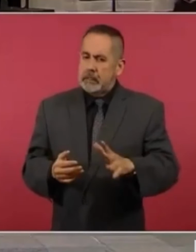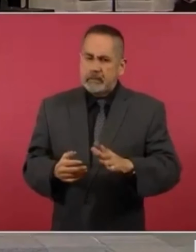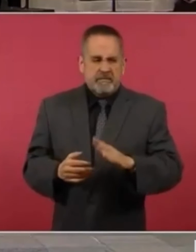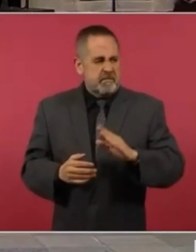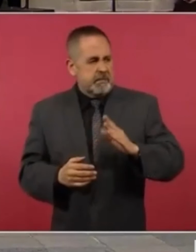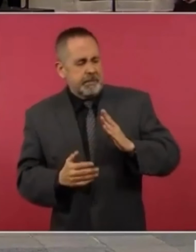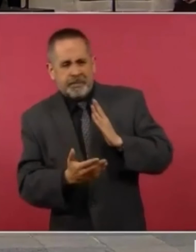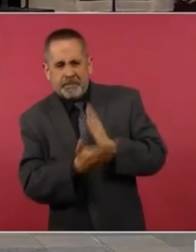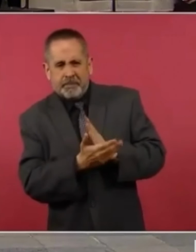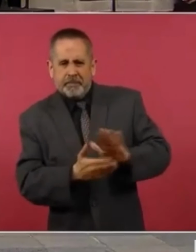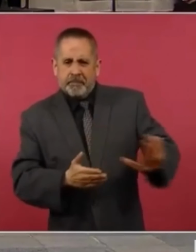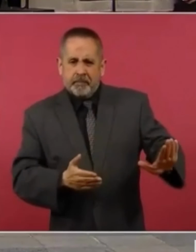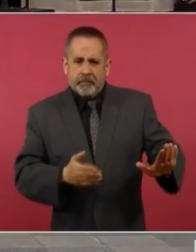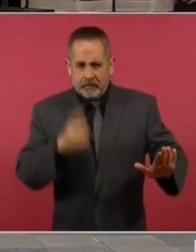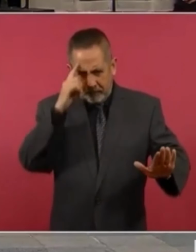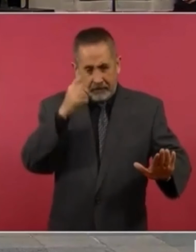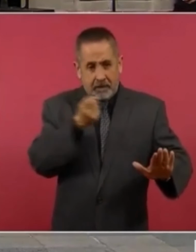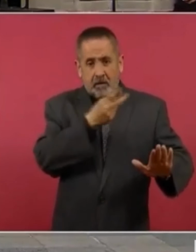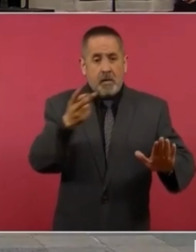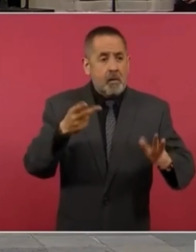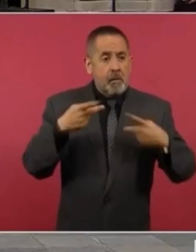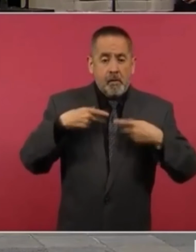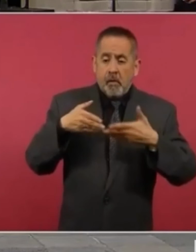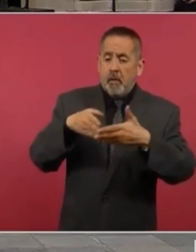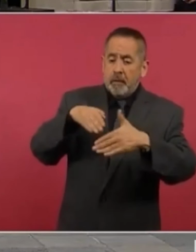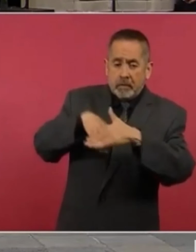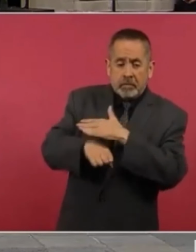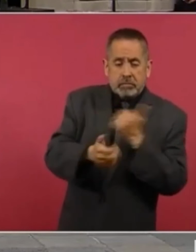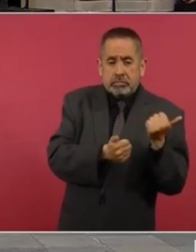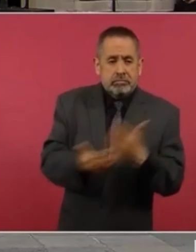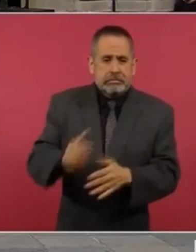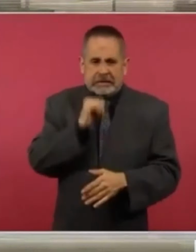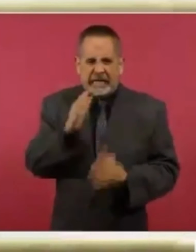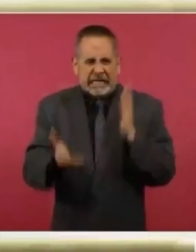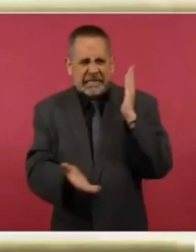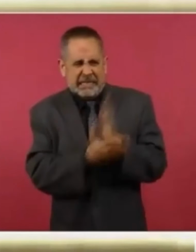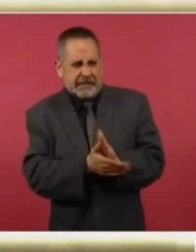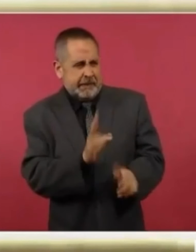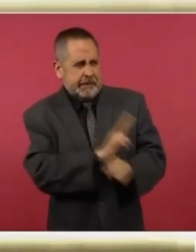evitando la entrada de estos químicos